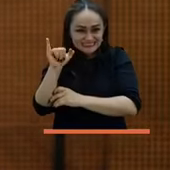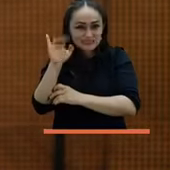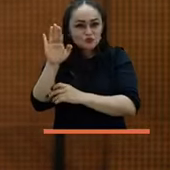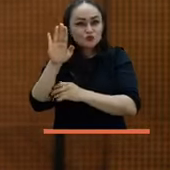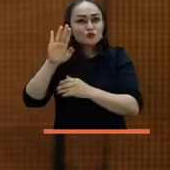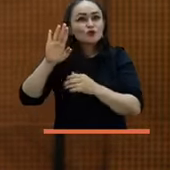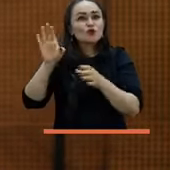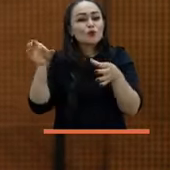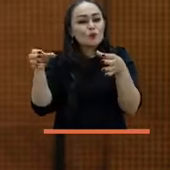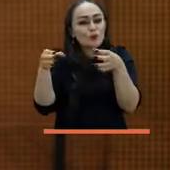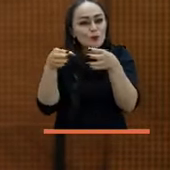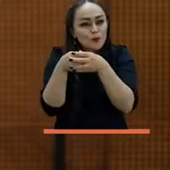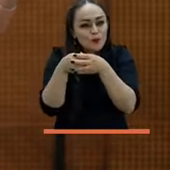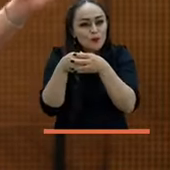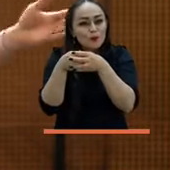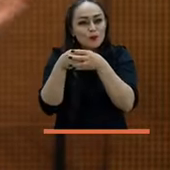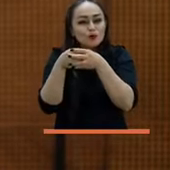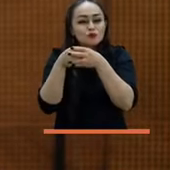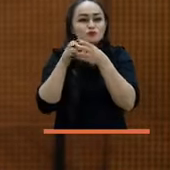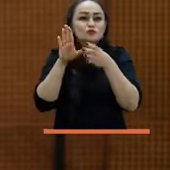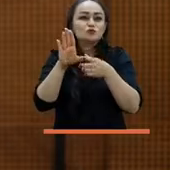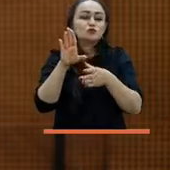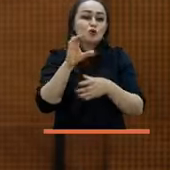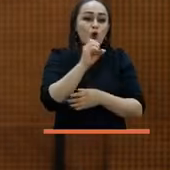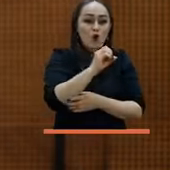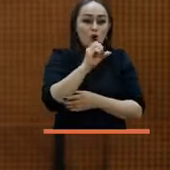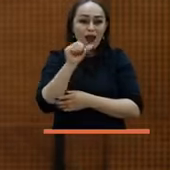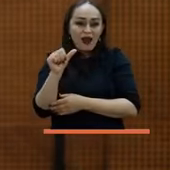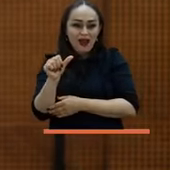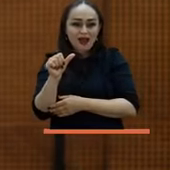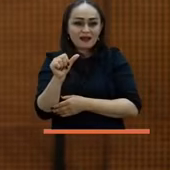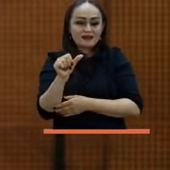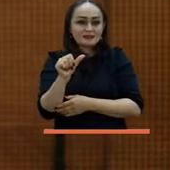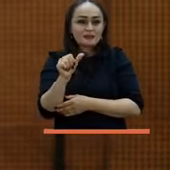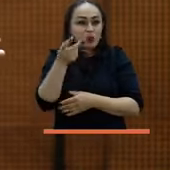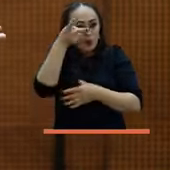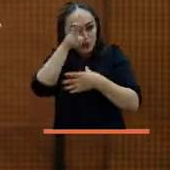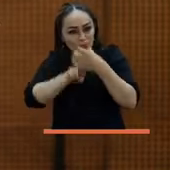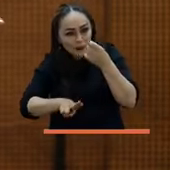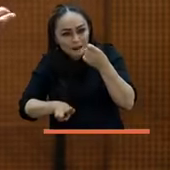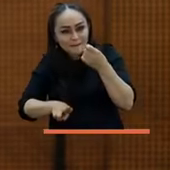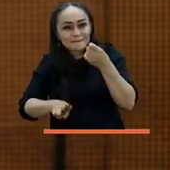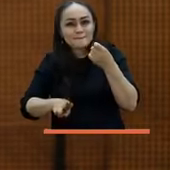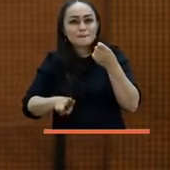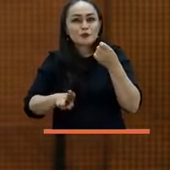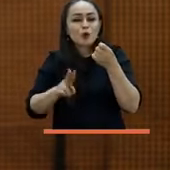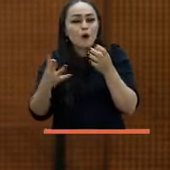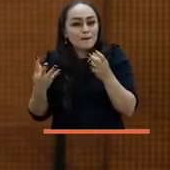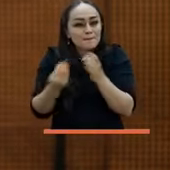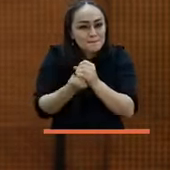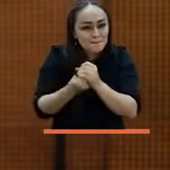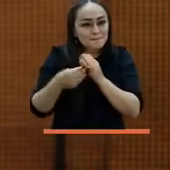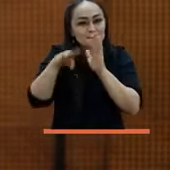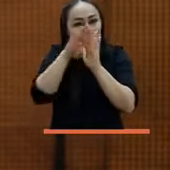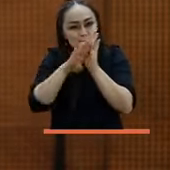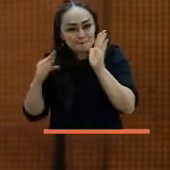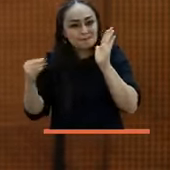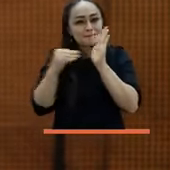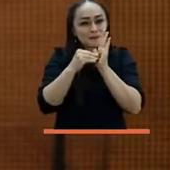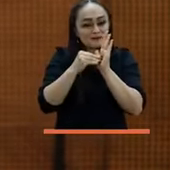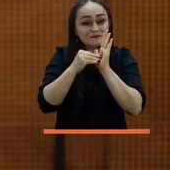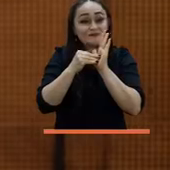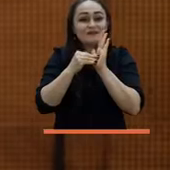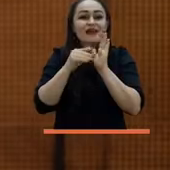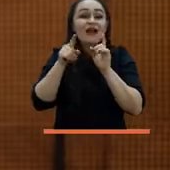población que incluso rompe el binarismo hombre-mujer cierto como son las políticas de inclusión que tenemos en las empresas para ellas